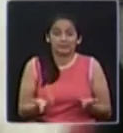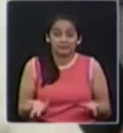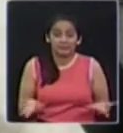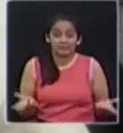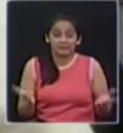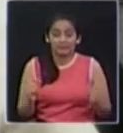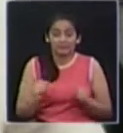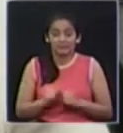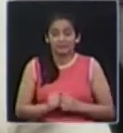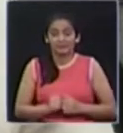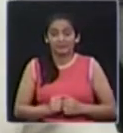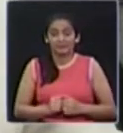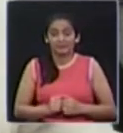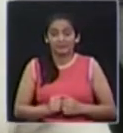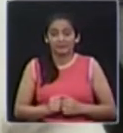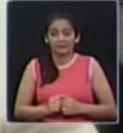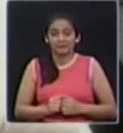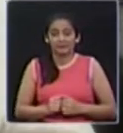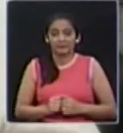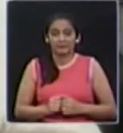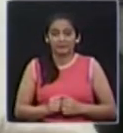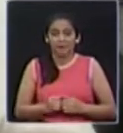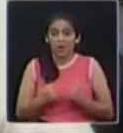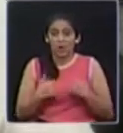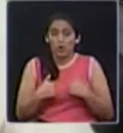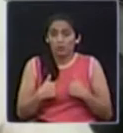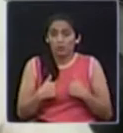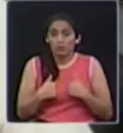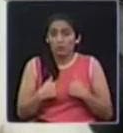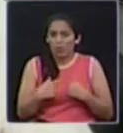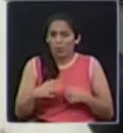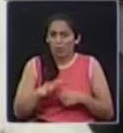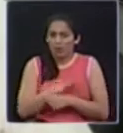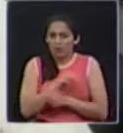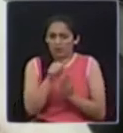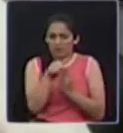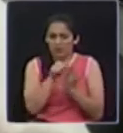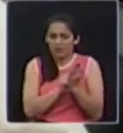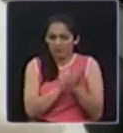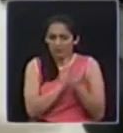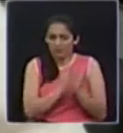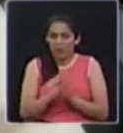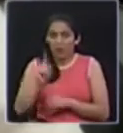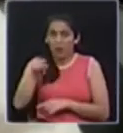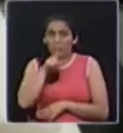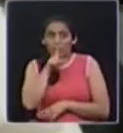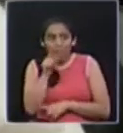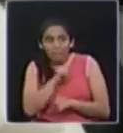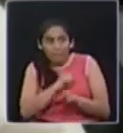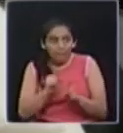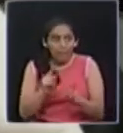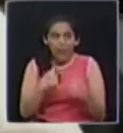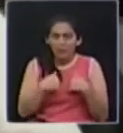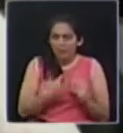que tengo que no constan en la bitácora, que deben preocuparle un poco más a los que me siguen. Gilena Perlaza, Telegrama Noticias.